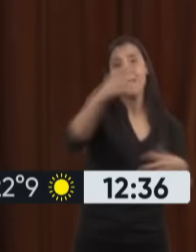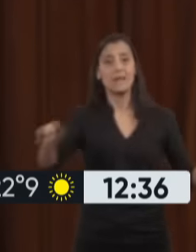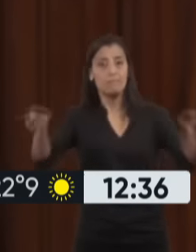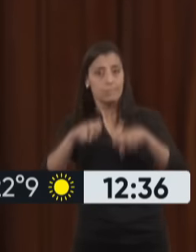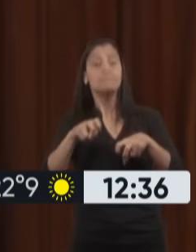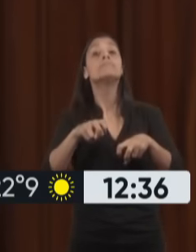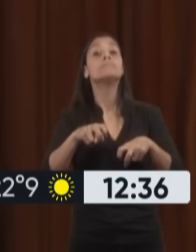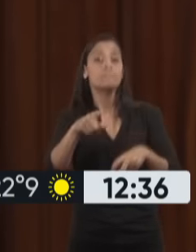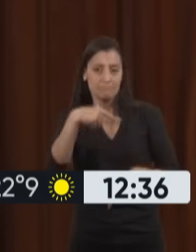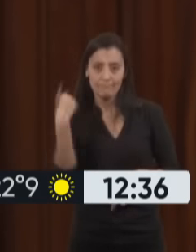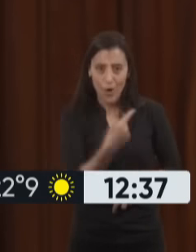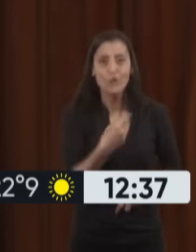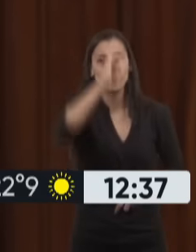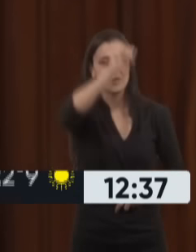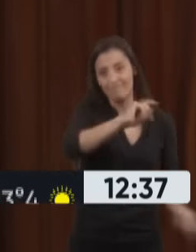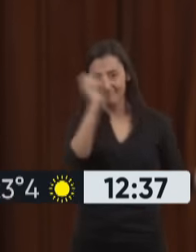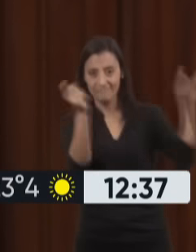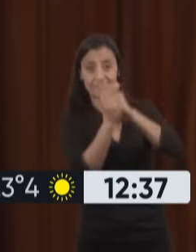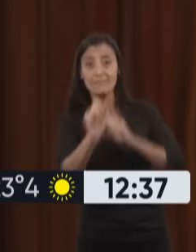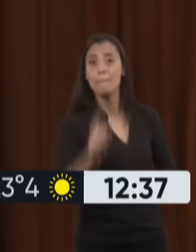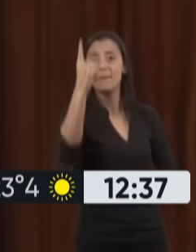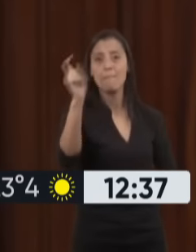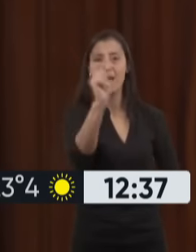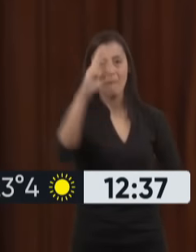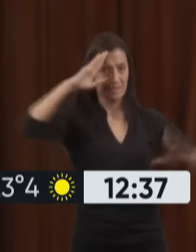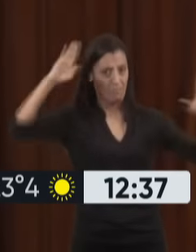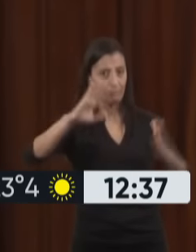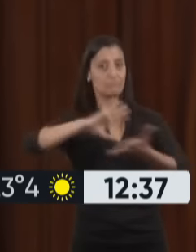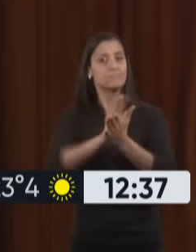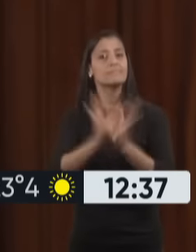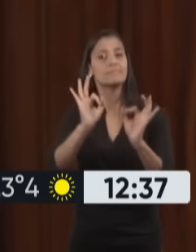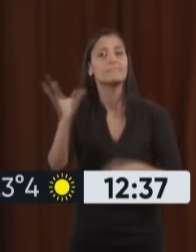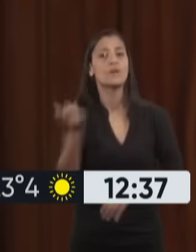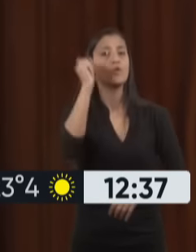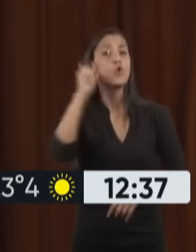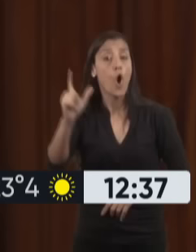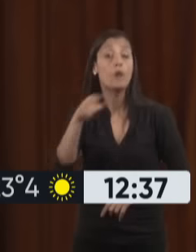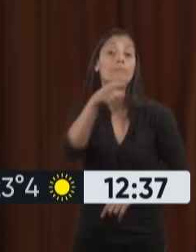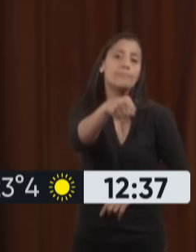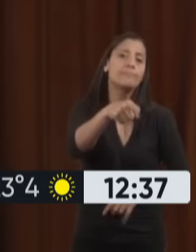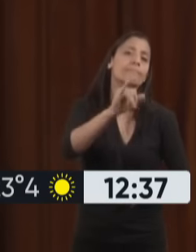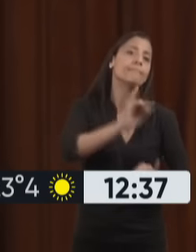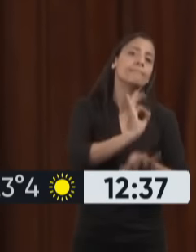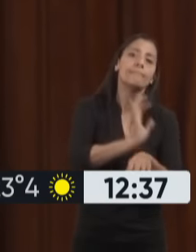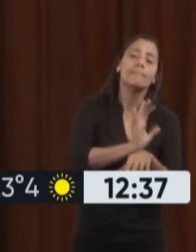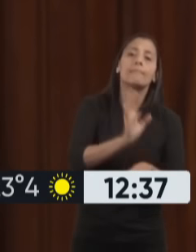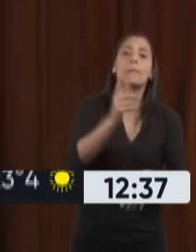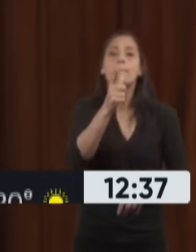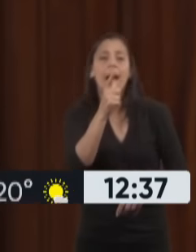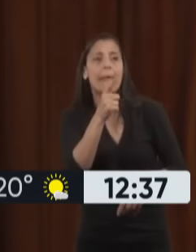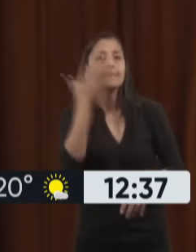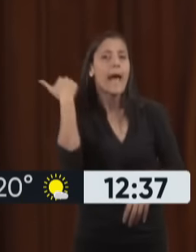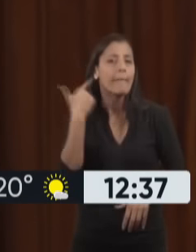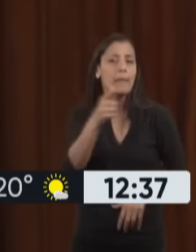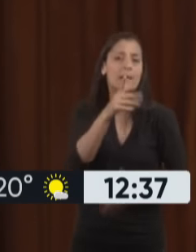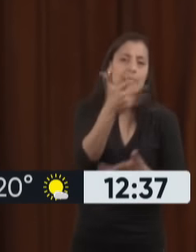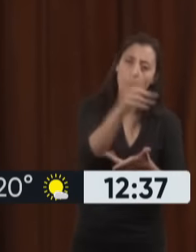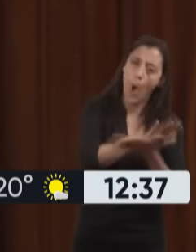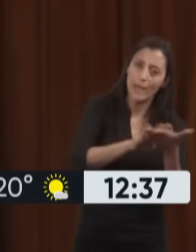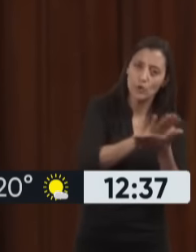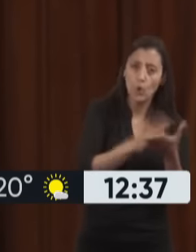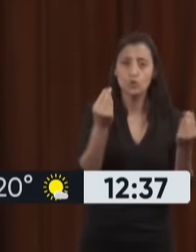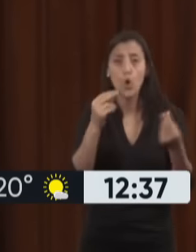verdad, nosotros lo alcanzamos en el primer mes. Y algo que no tenía ningún tipo de viso de solución, que era el